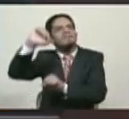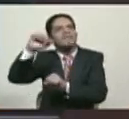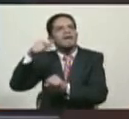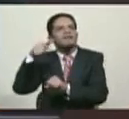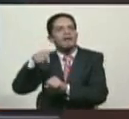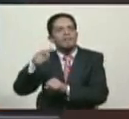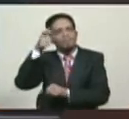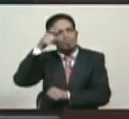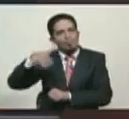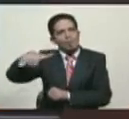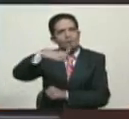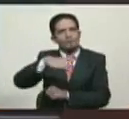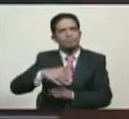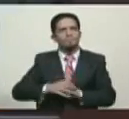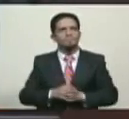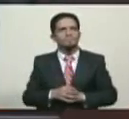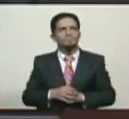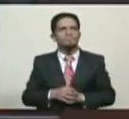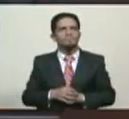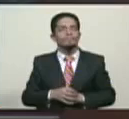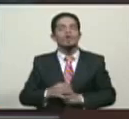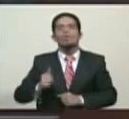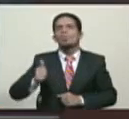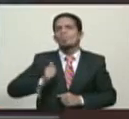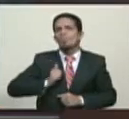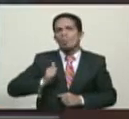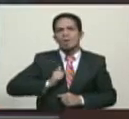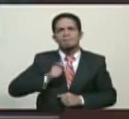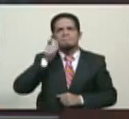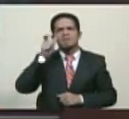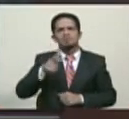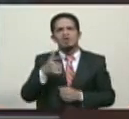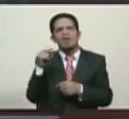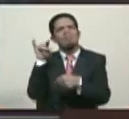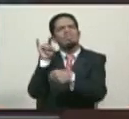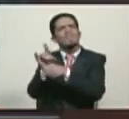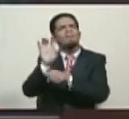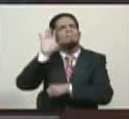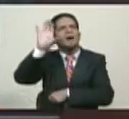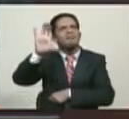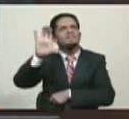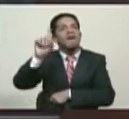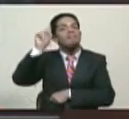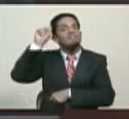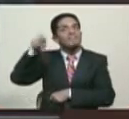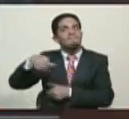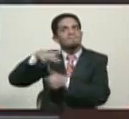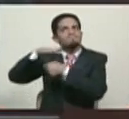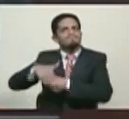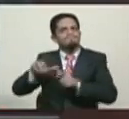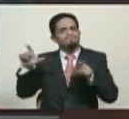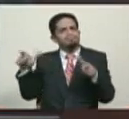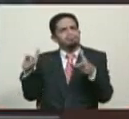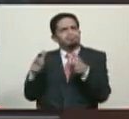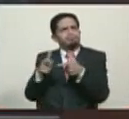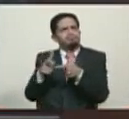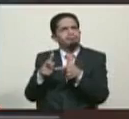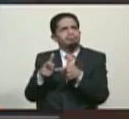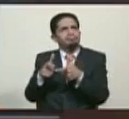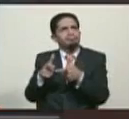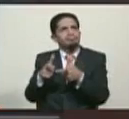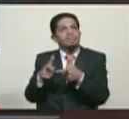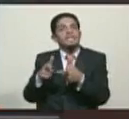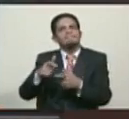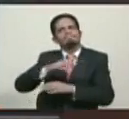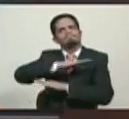glorioso pueblo. Cualquier aventura apátrida debe ser reducida imponiendo el más extremo